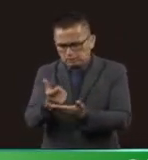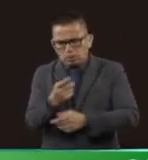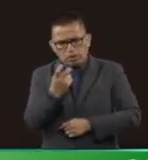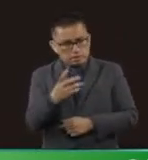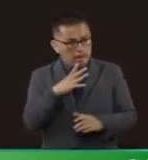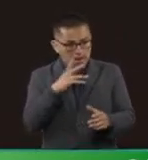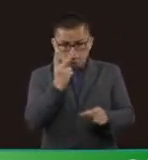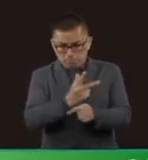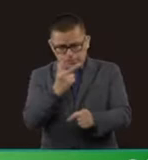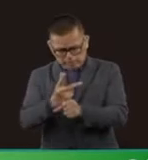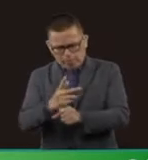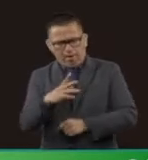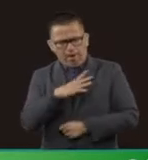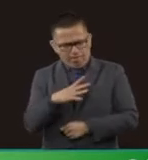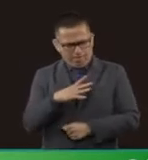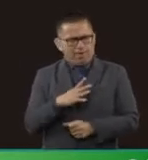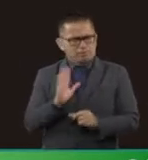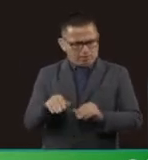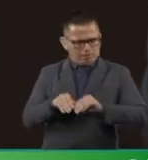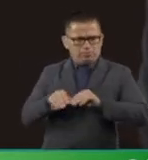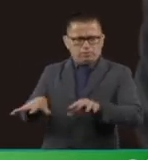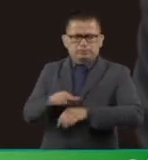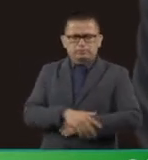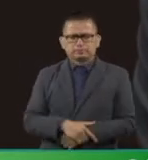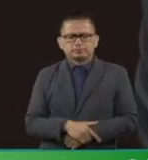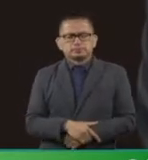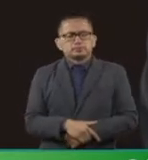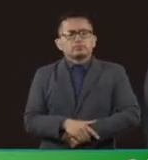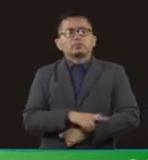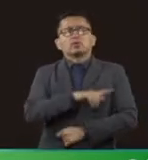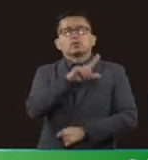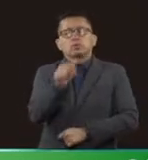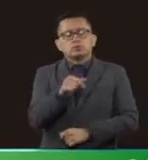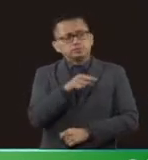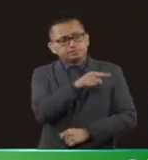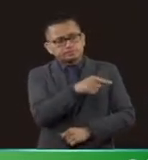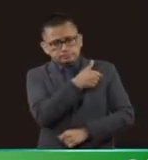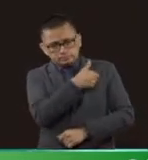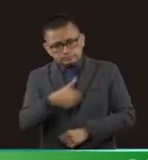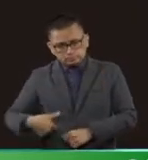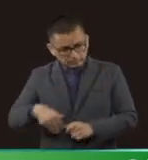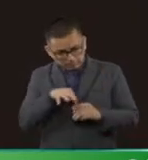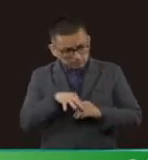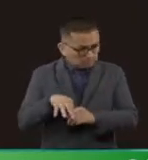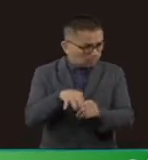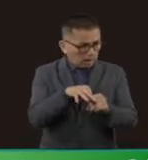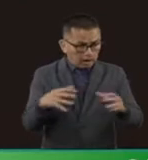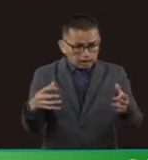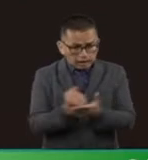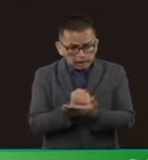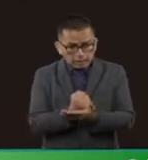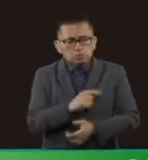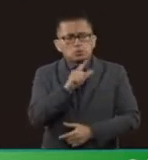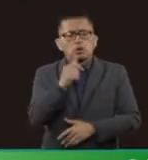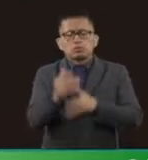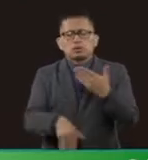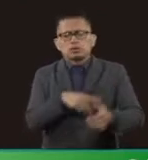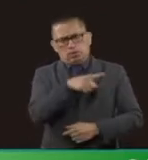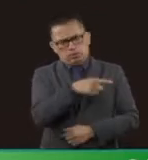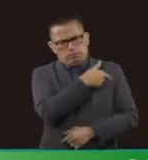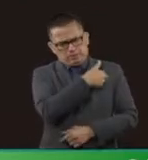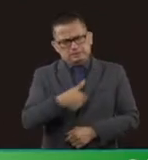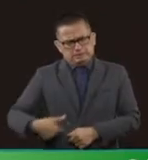publicados. Pasaron las elecciones y el presidente López Obrador me llamó, ya siendo